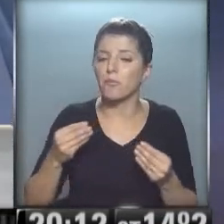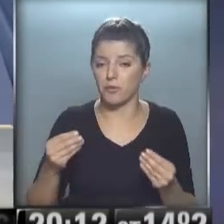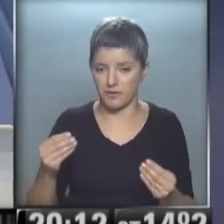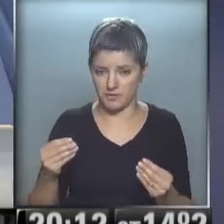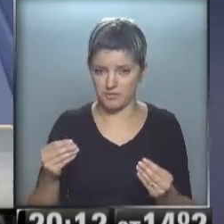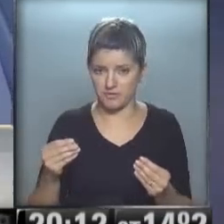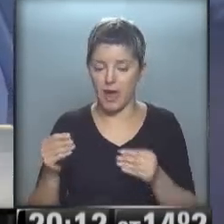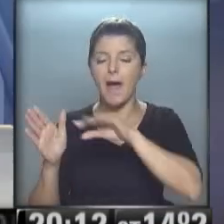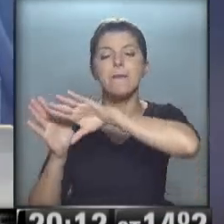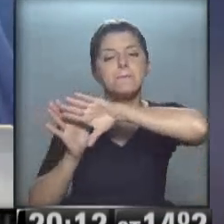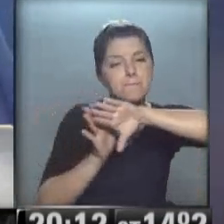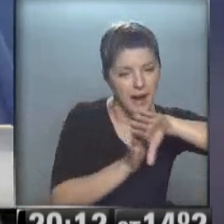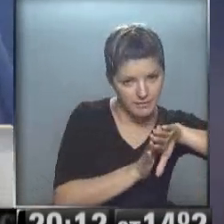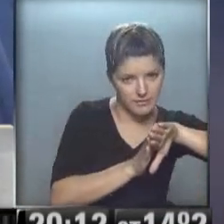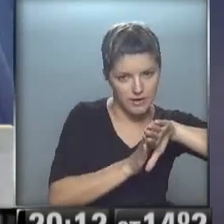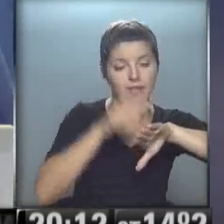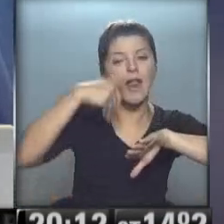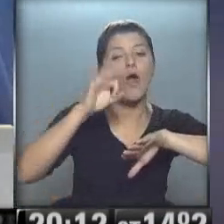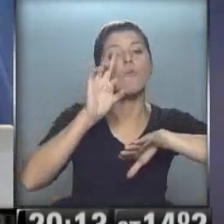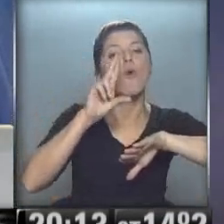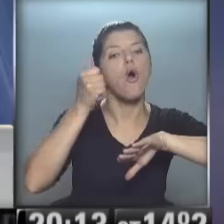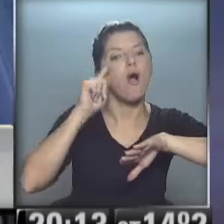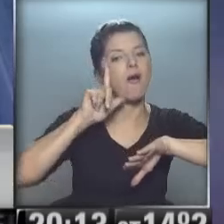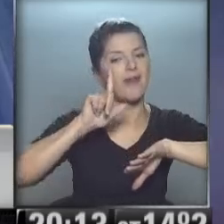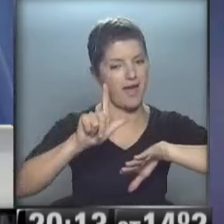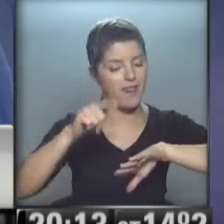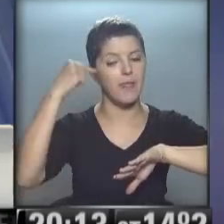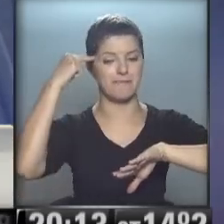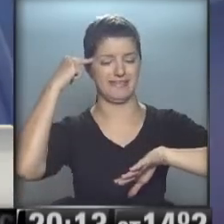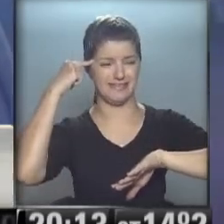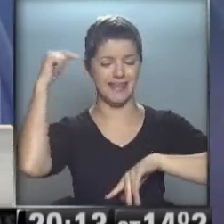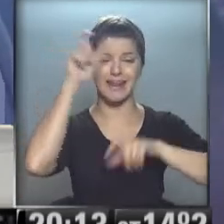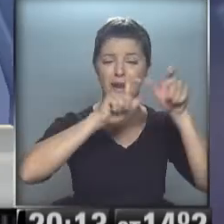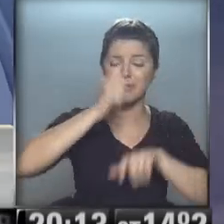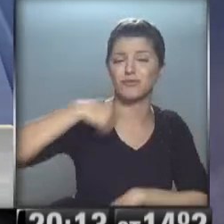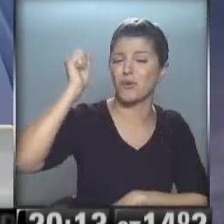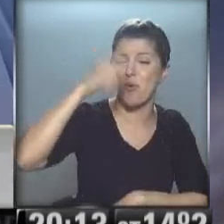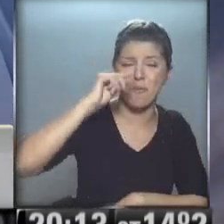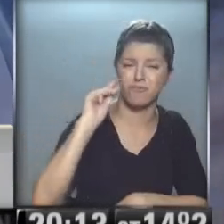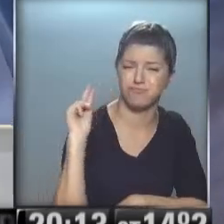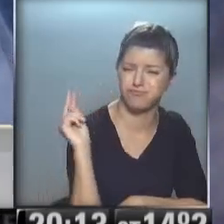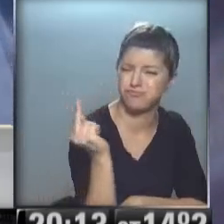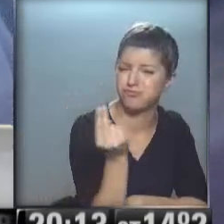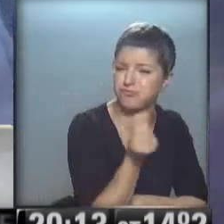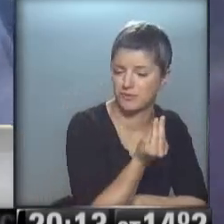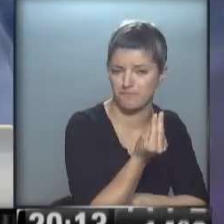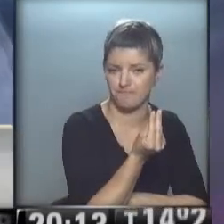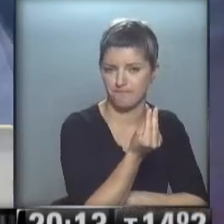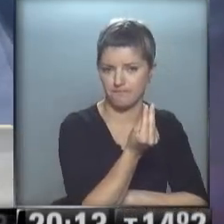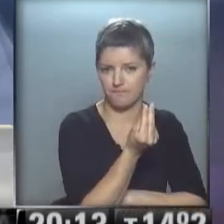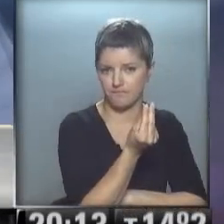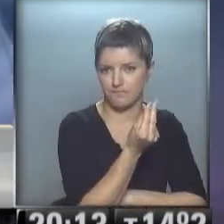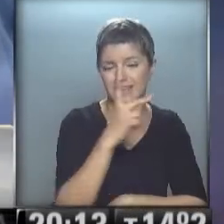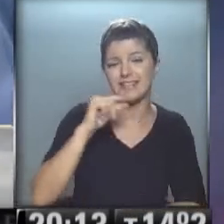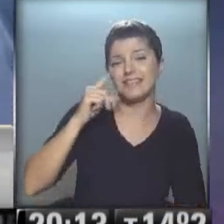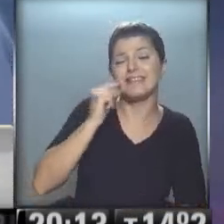del aspecto moral de que haya tantos civiles que han muerto en estos últimos